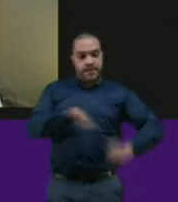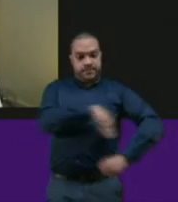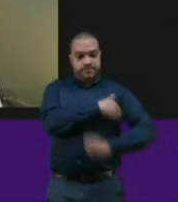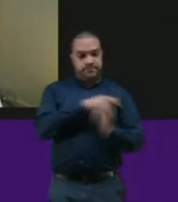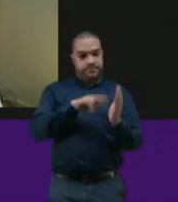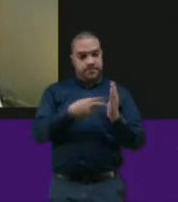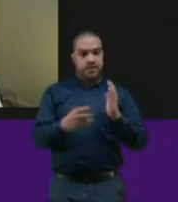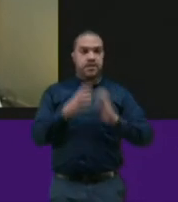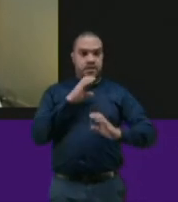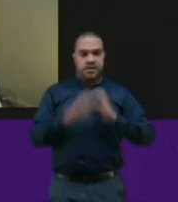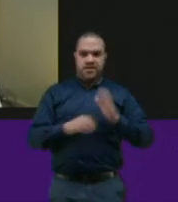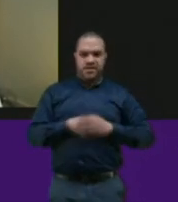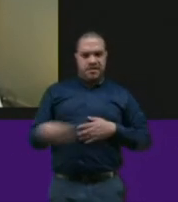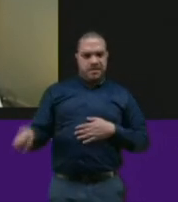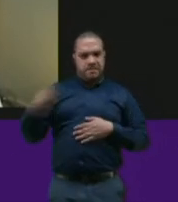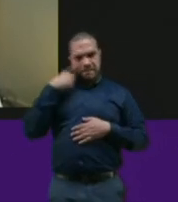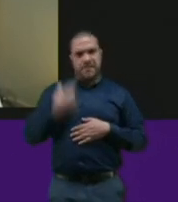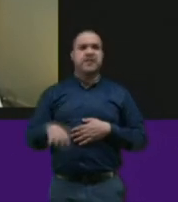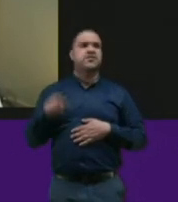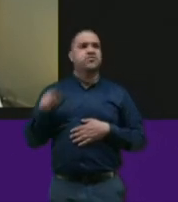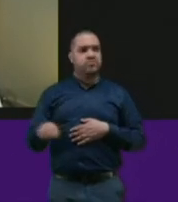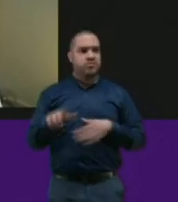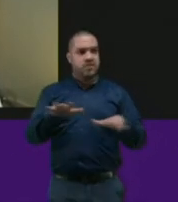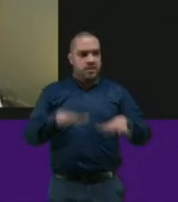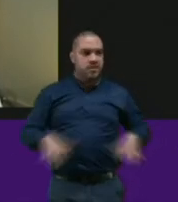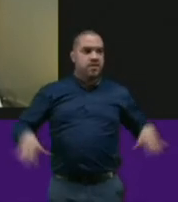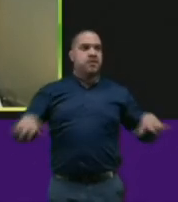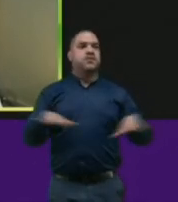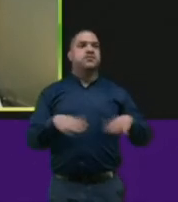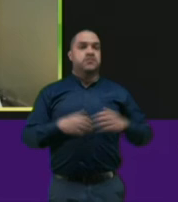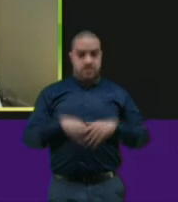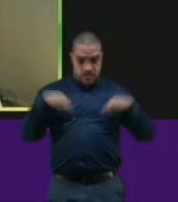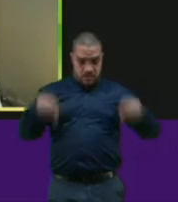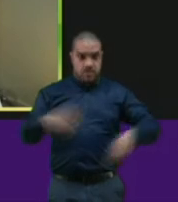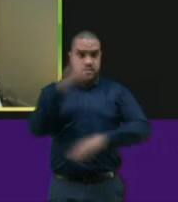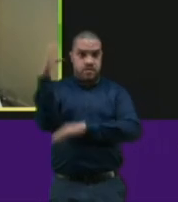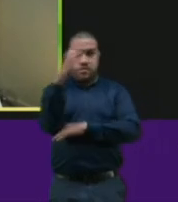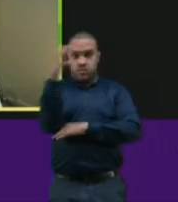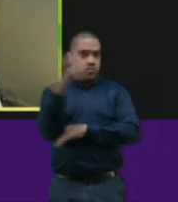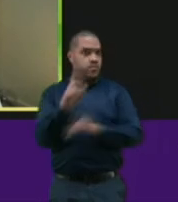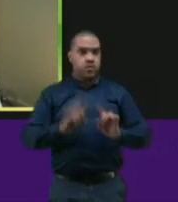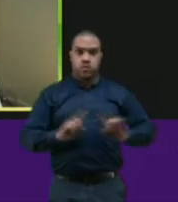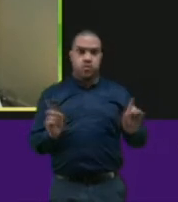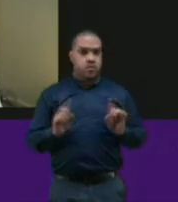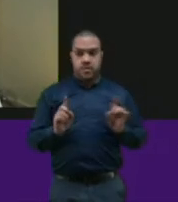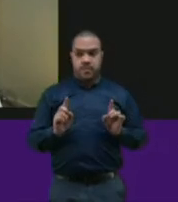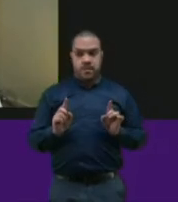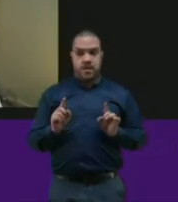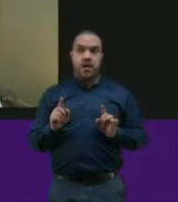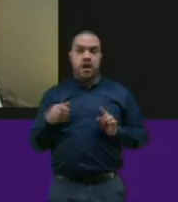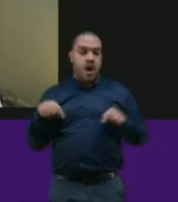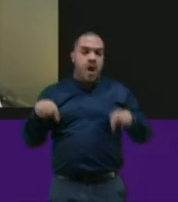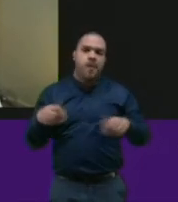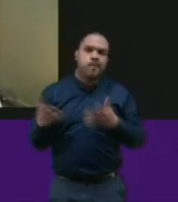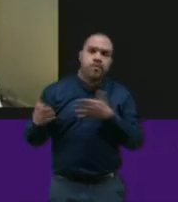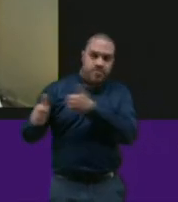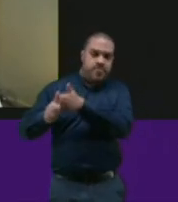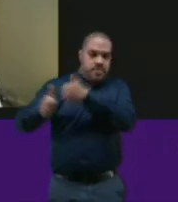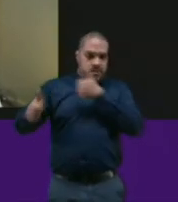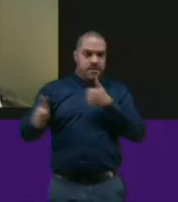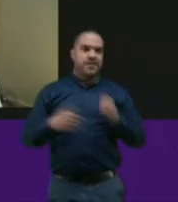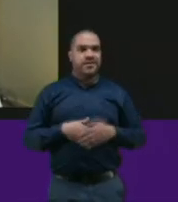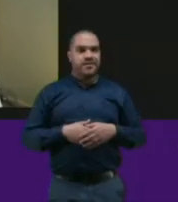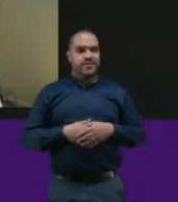digo que parece una cápsula espacial. Él no está en Colombia, pero me va a tocar ponerle un escritorio